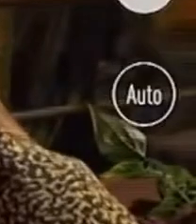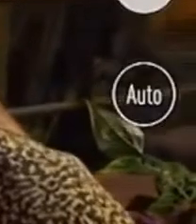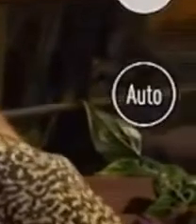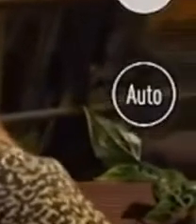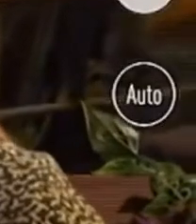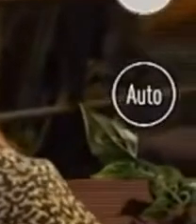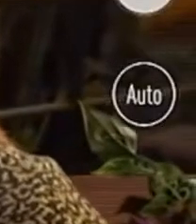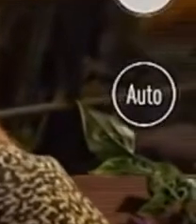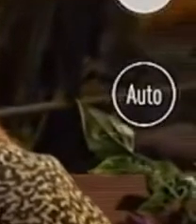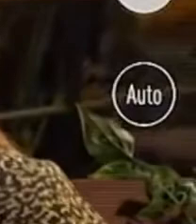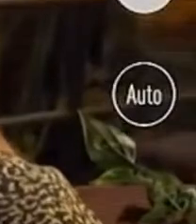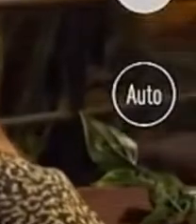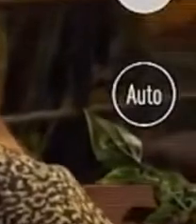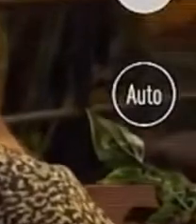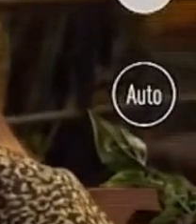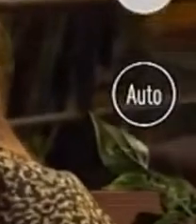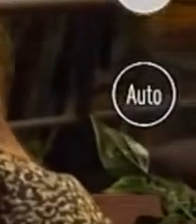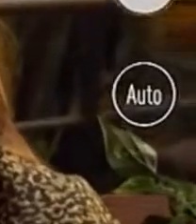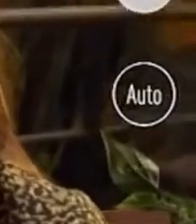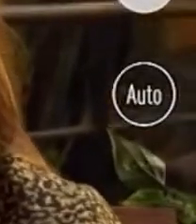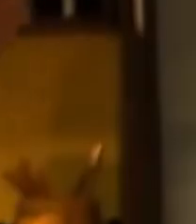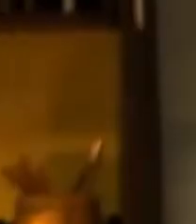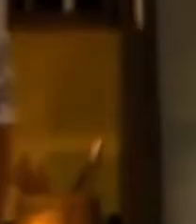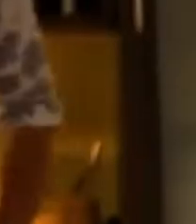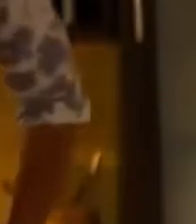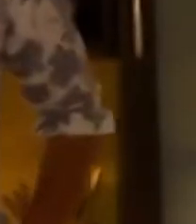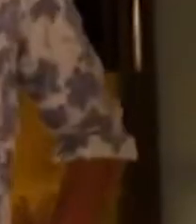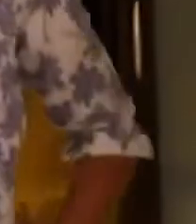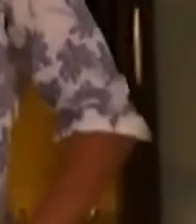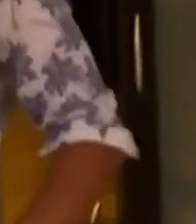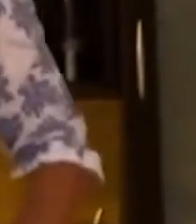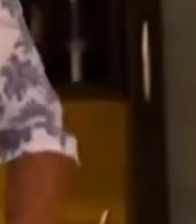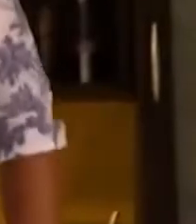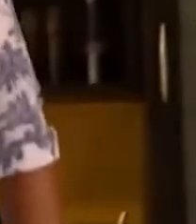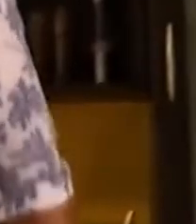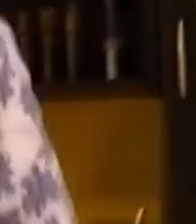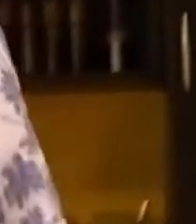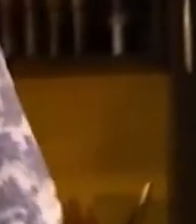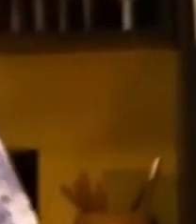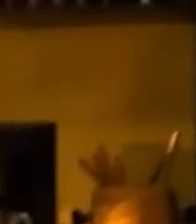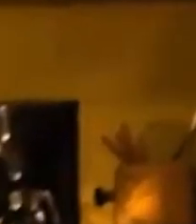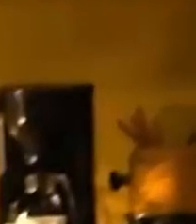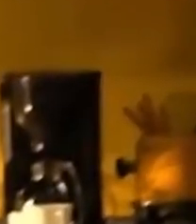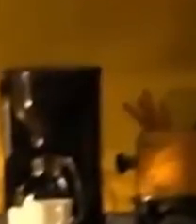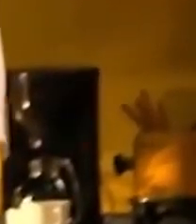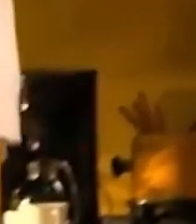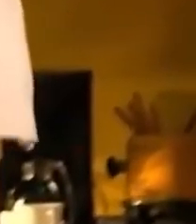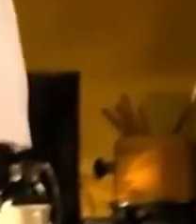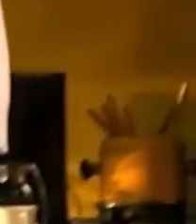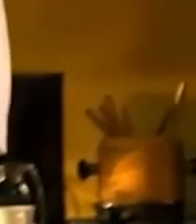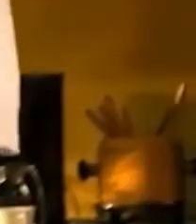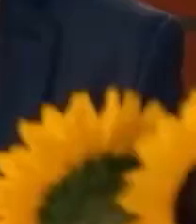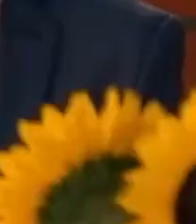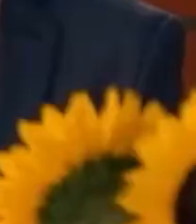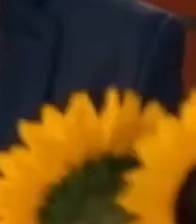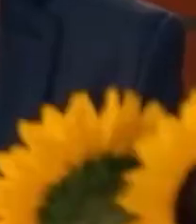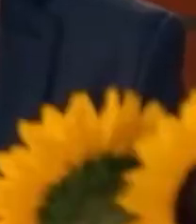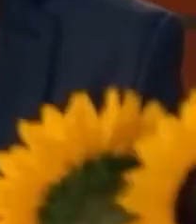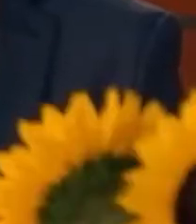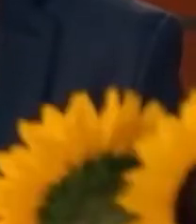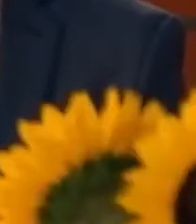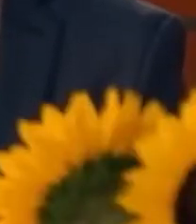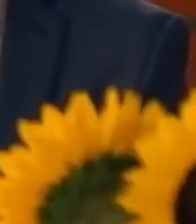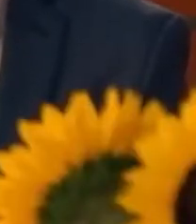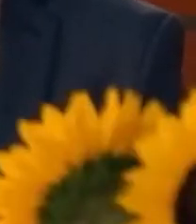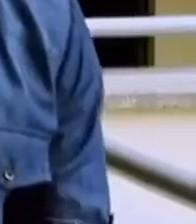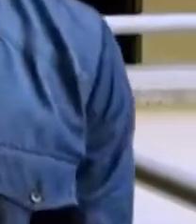¿Por qué les cuesta tanto entender que hay diferentes formas de amar? El objetivo principal es buscar el candidato que más se ajuste a la cultura y